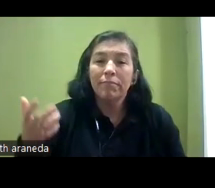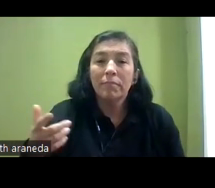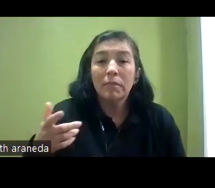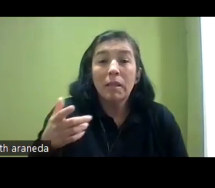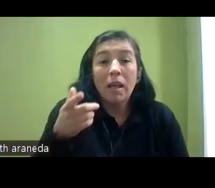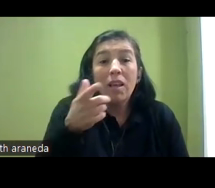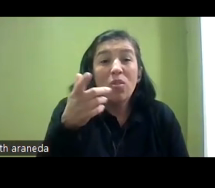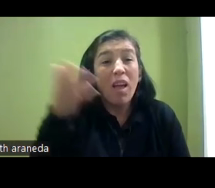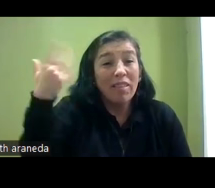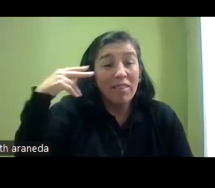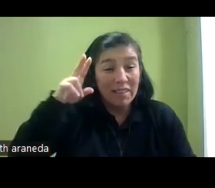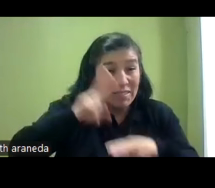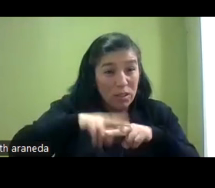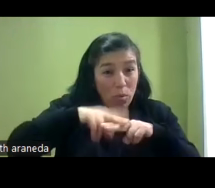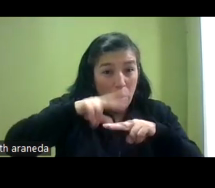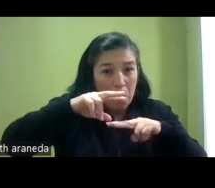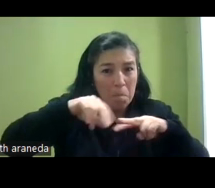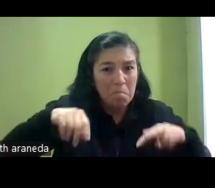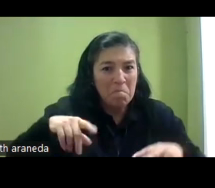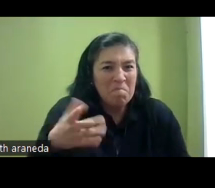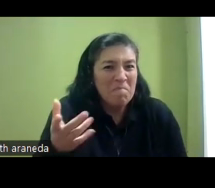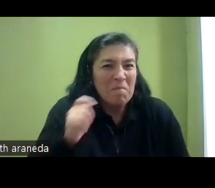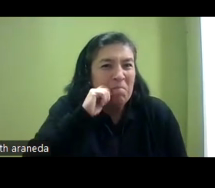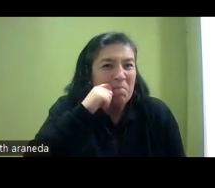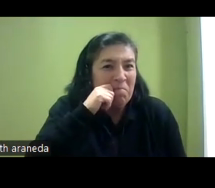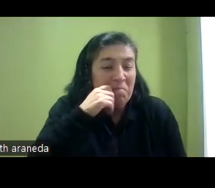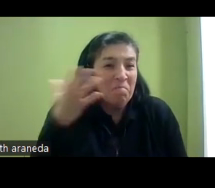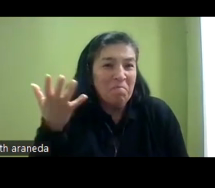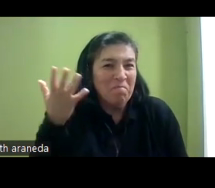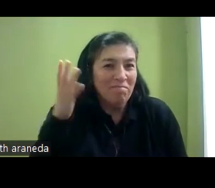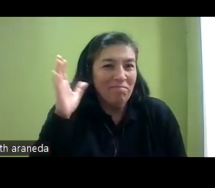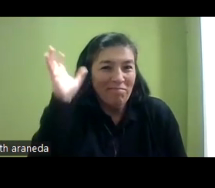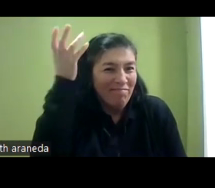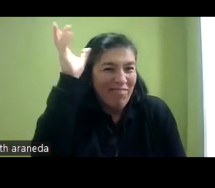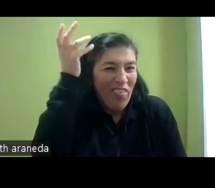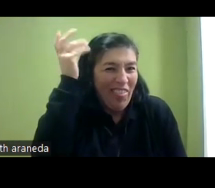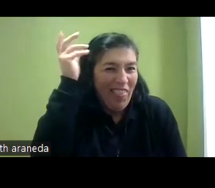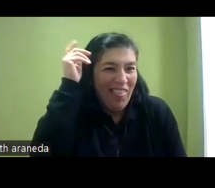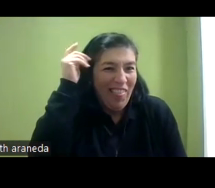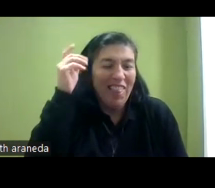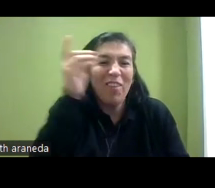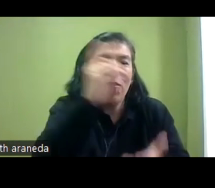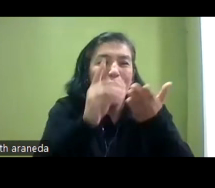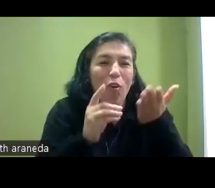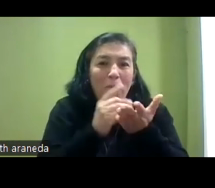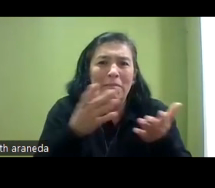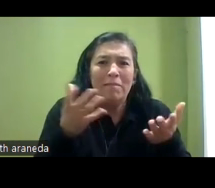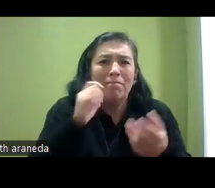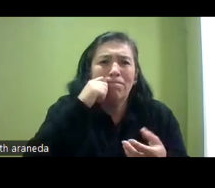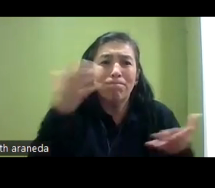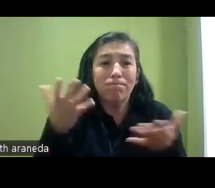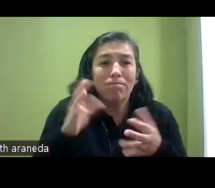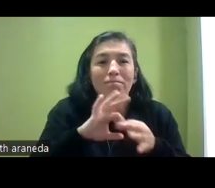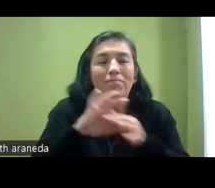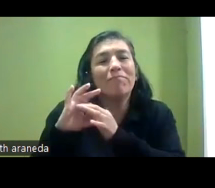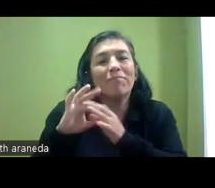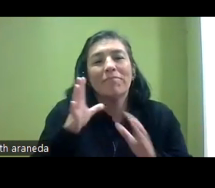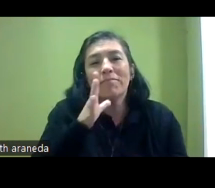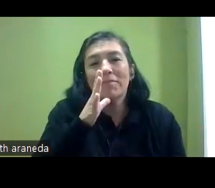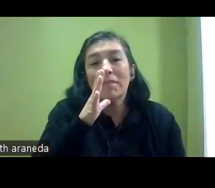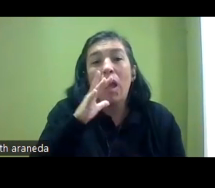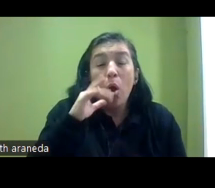la arqueología no puede dar cuenta de todo, Y la verdad es que nos